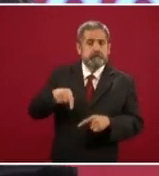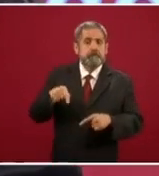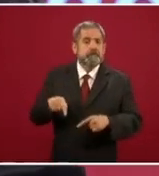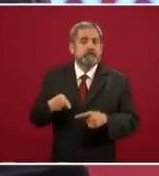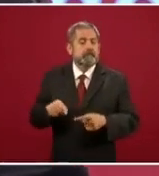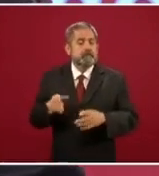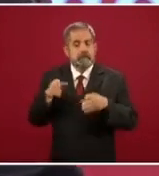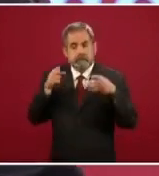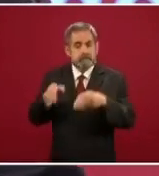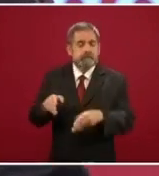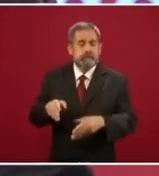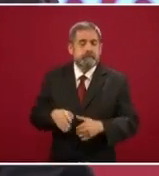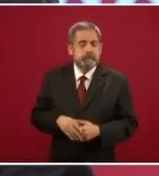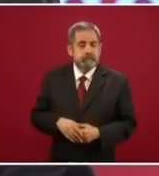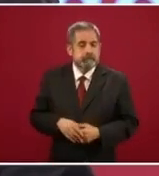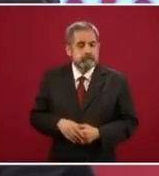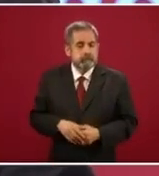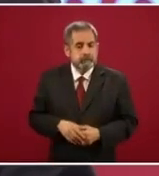es